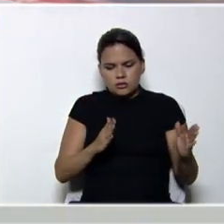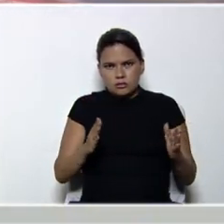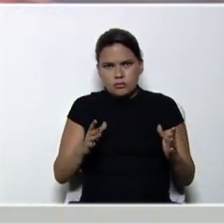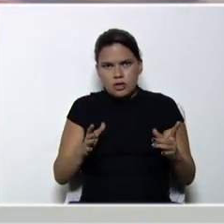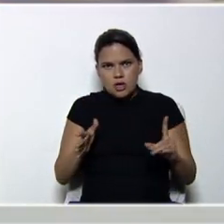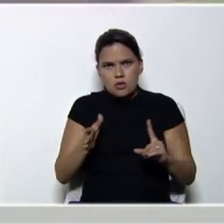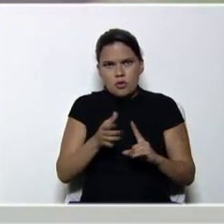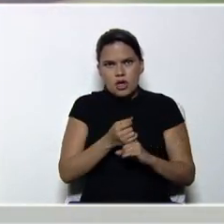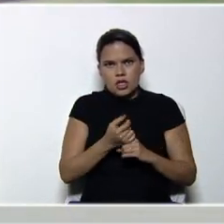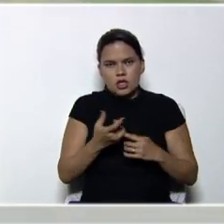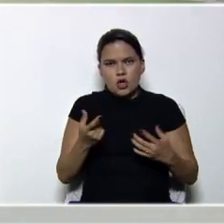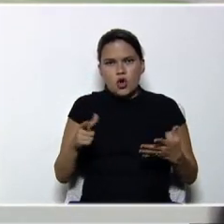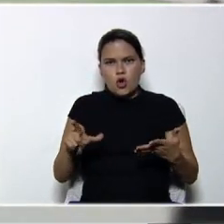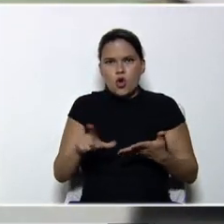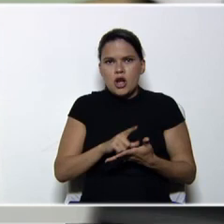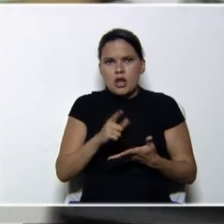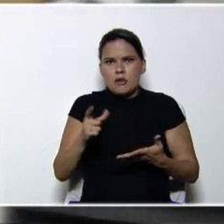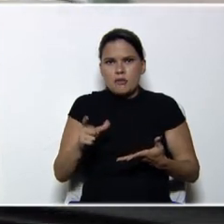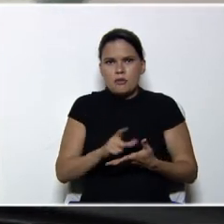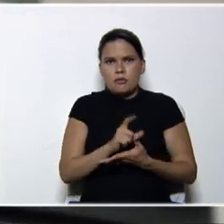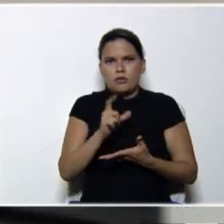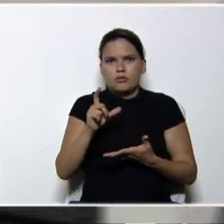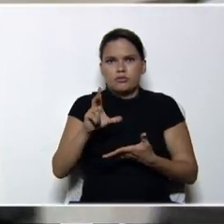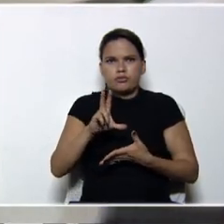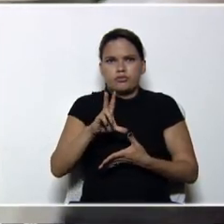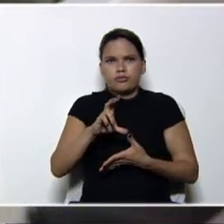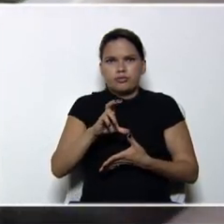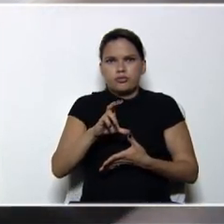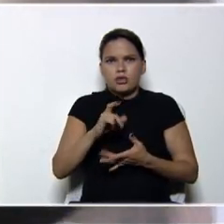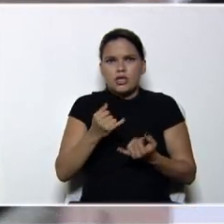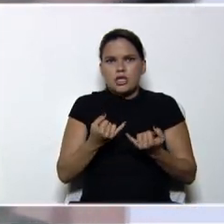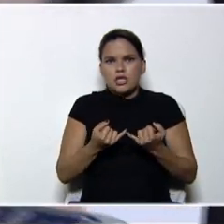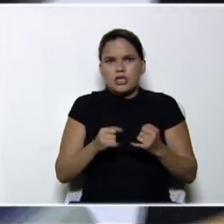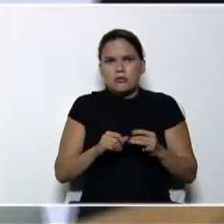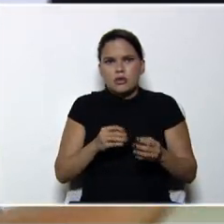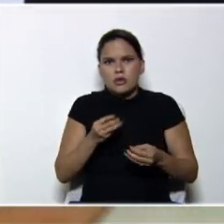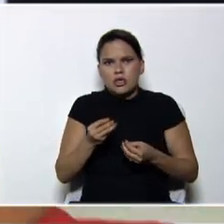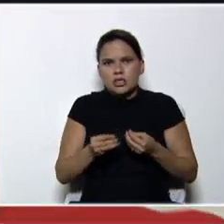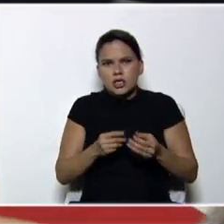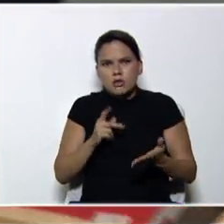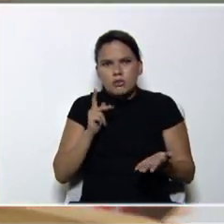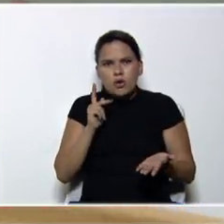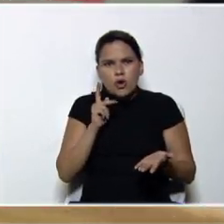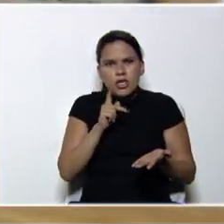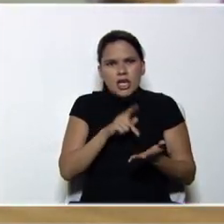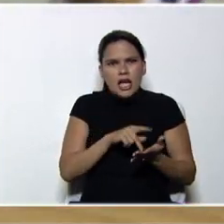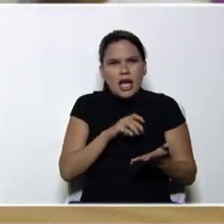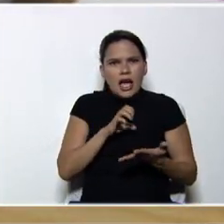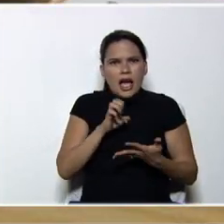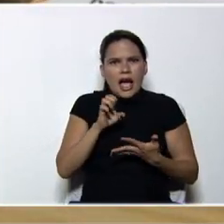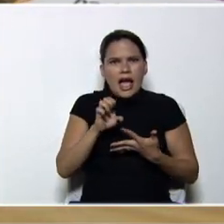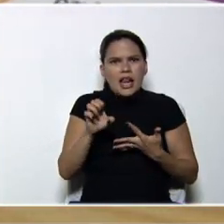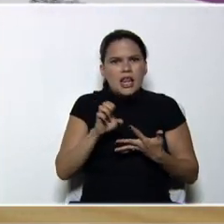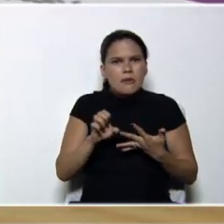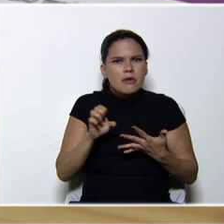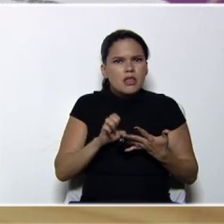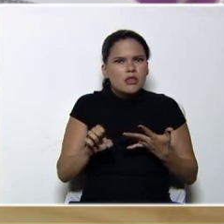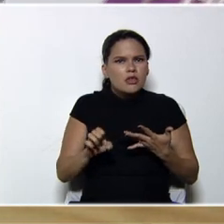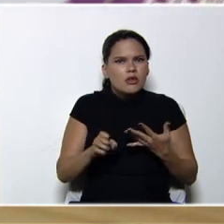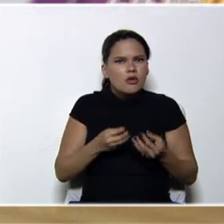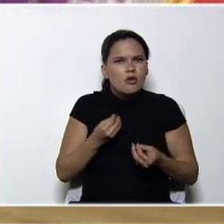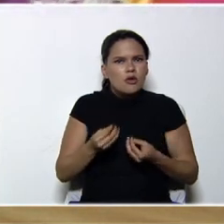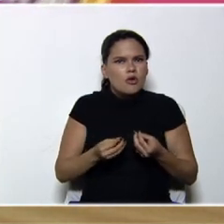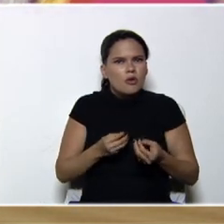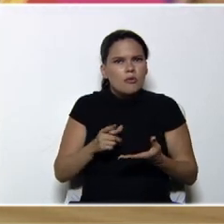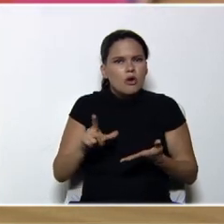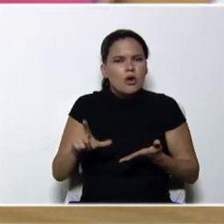la colección Bicentenario y termino haciendo un paneo y puedo llegar entonces a elementos como los libros